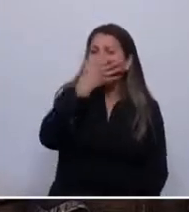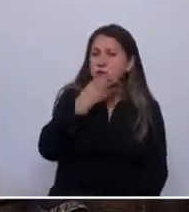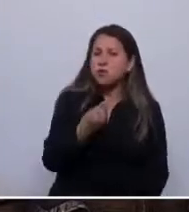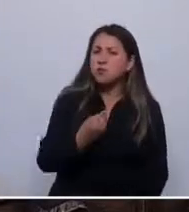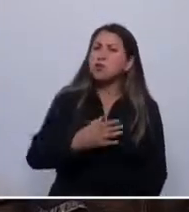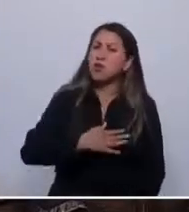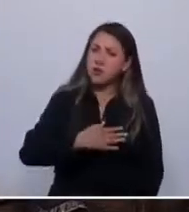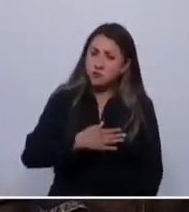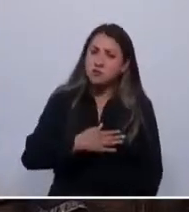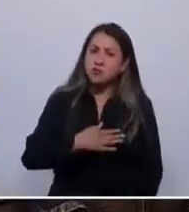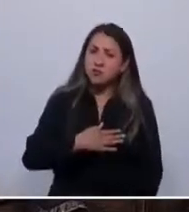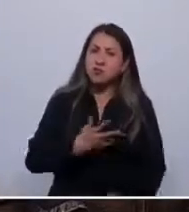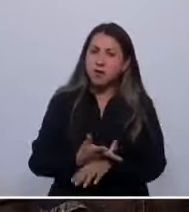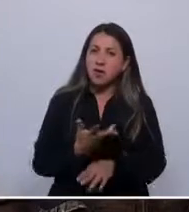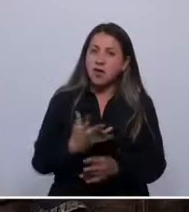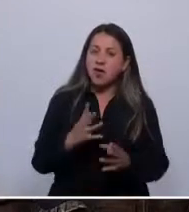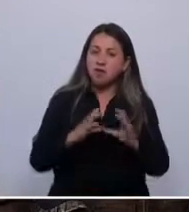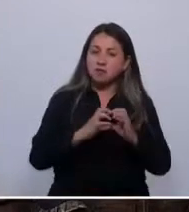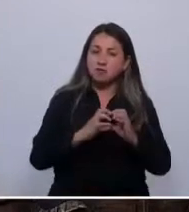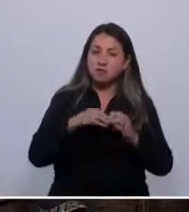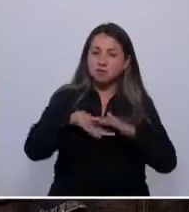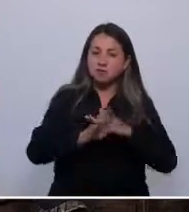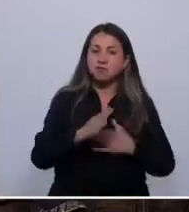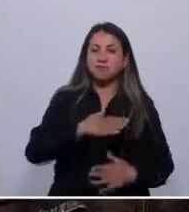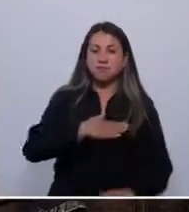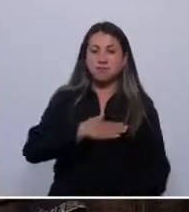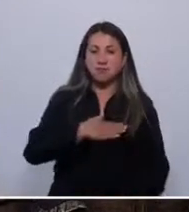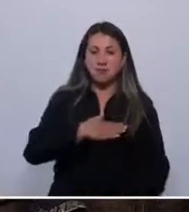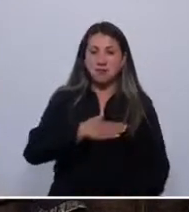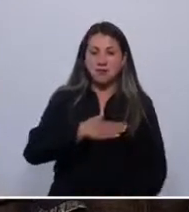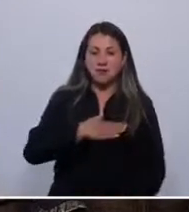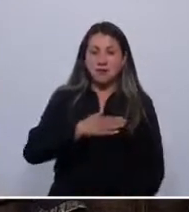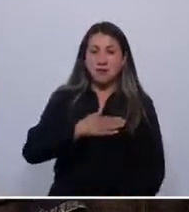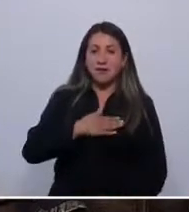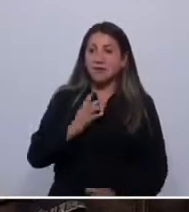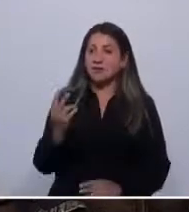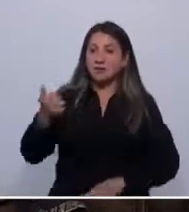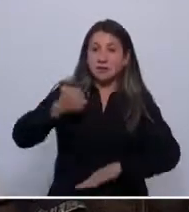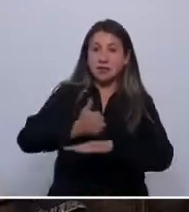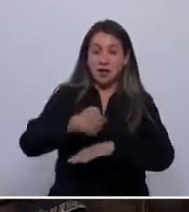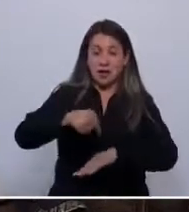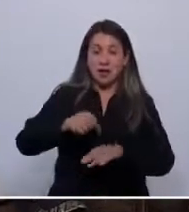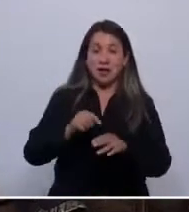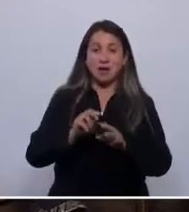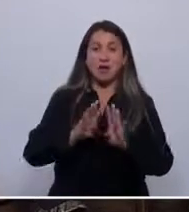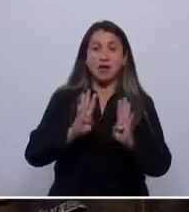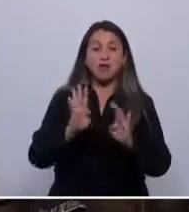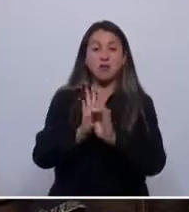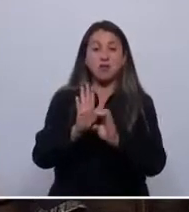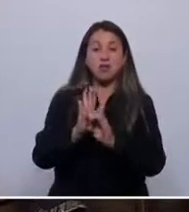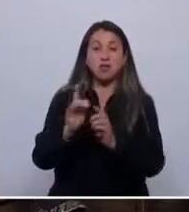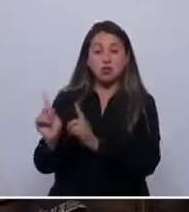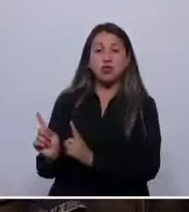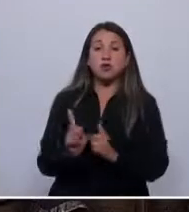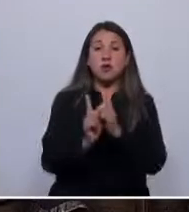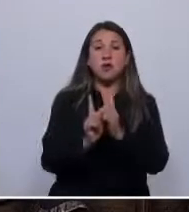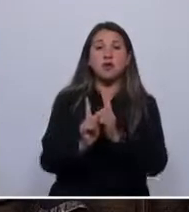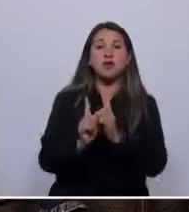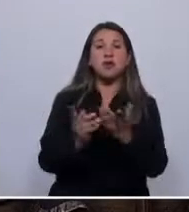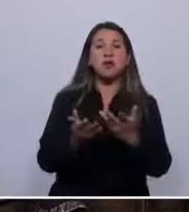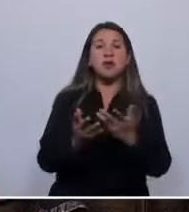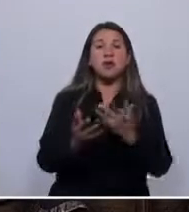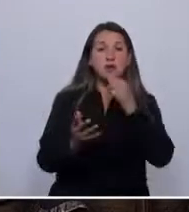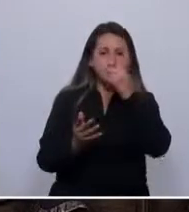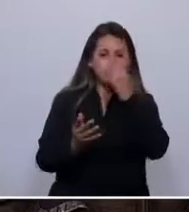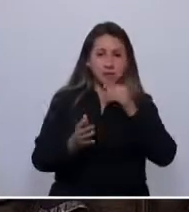que albergas en tu pecho. Llevo tu amor a la convención. Lo traigo cada día con el camino por los